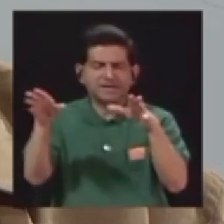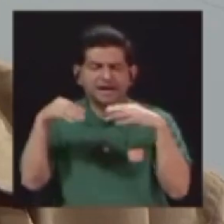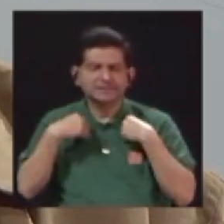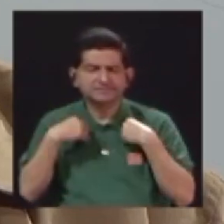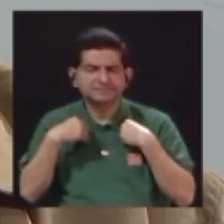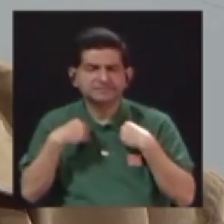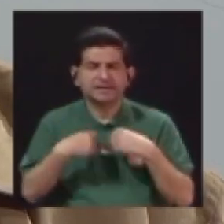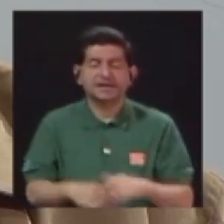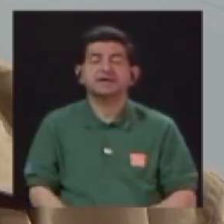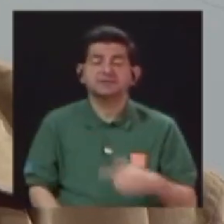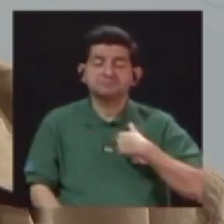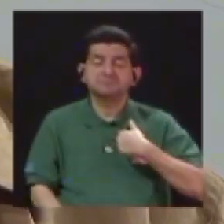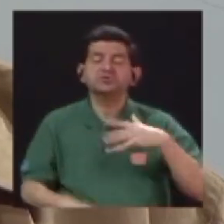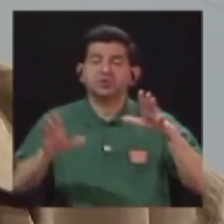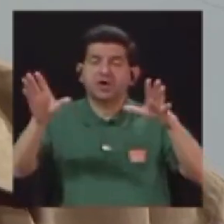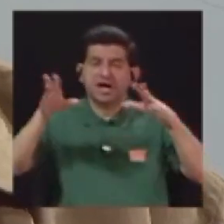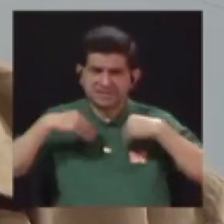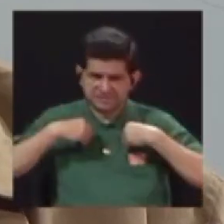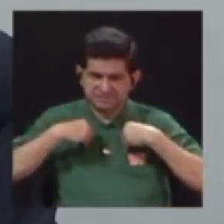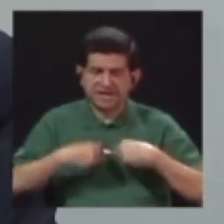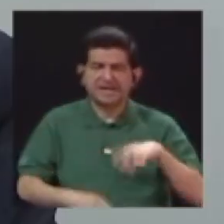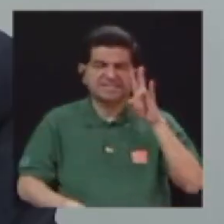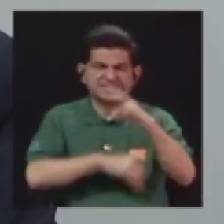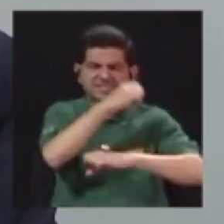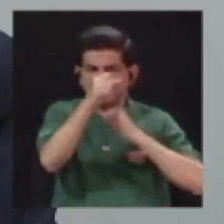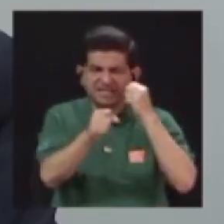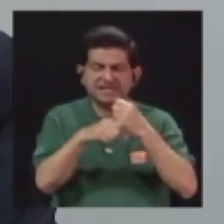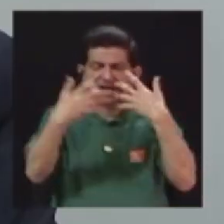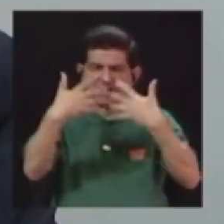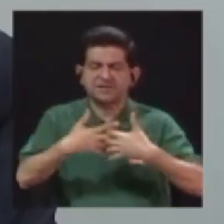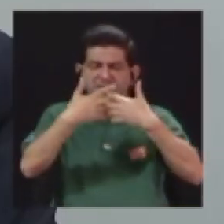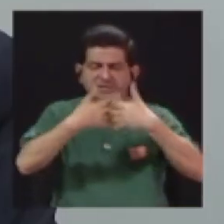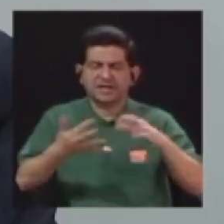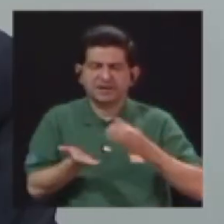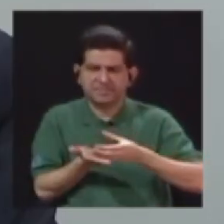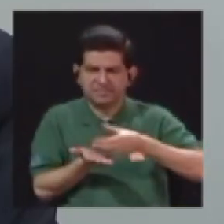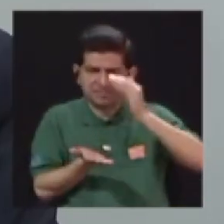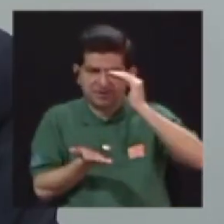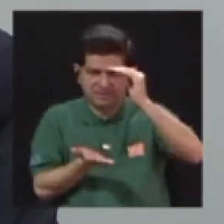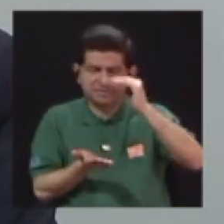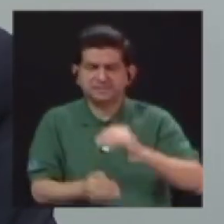Y efectivamente lo acepté, y estuve 7 años en la compañía embotelladora.